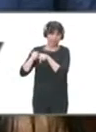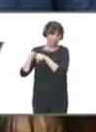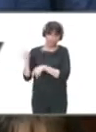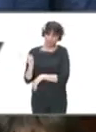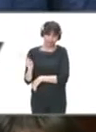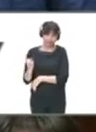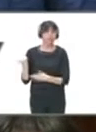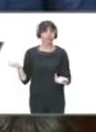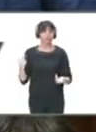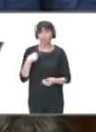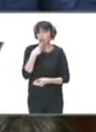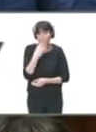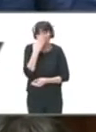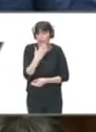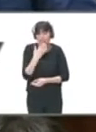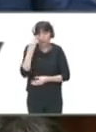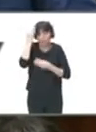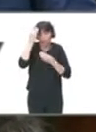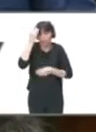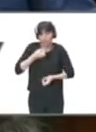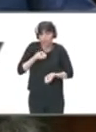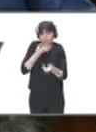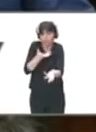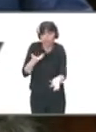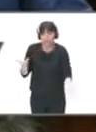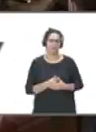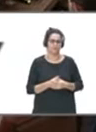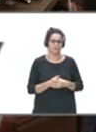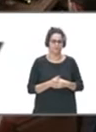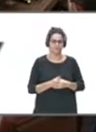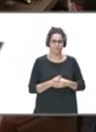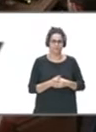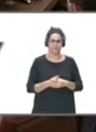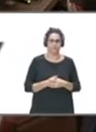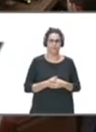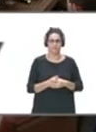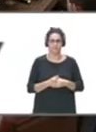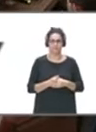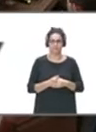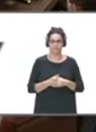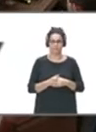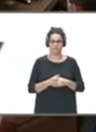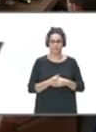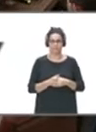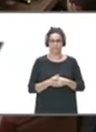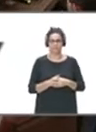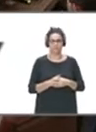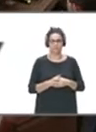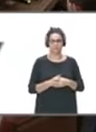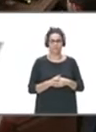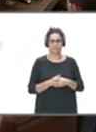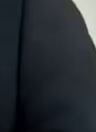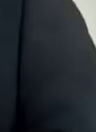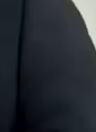el presidente de nueva canarias román rodríguez fue la voz más crítica del balance político sobre la gestión de fernando clavijo al que colocó el siguiente